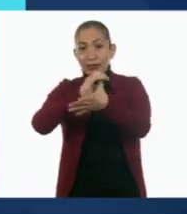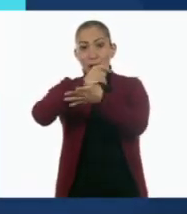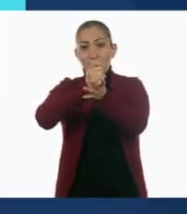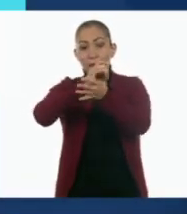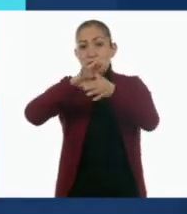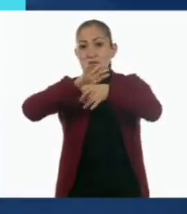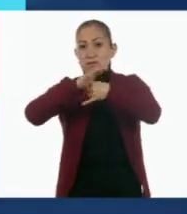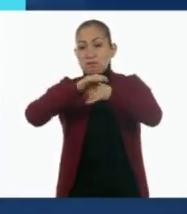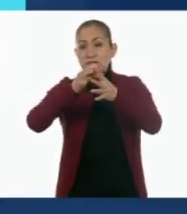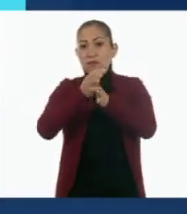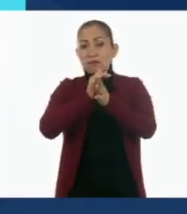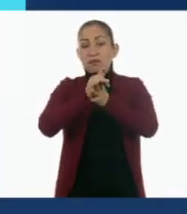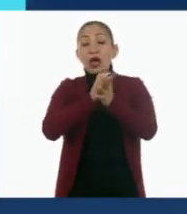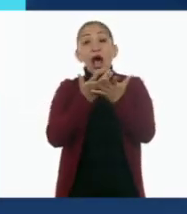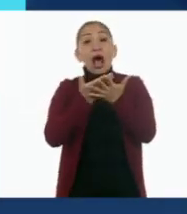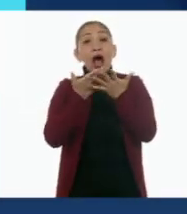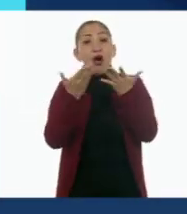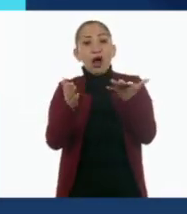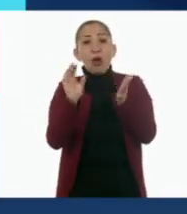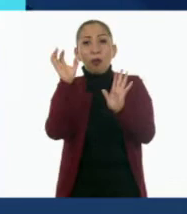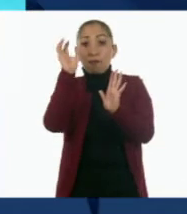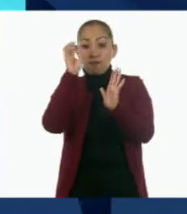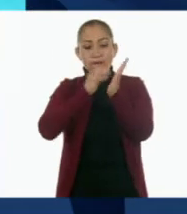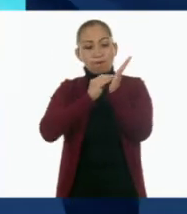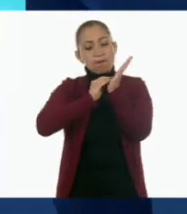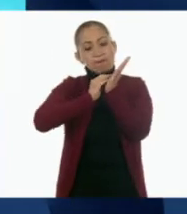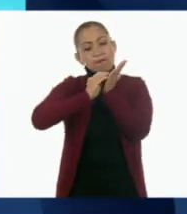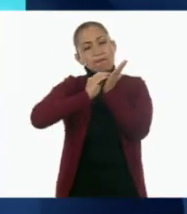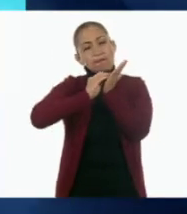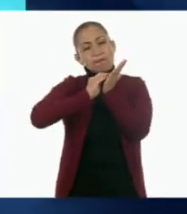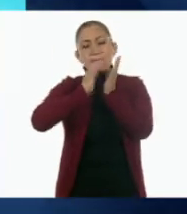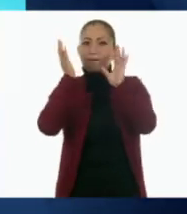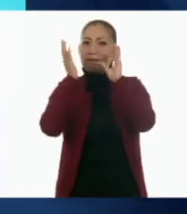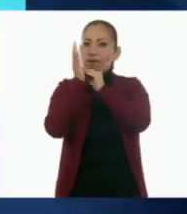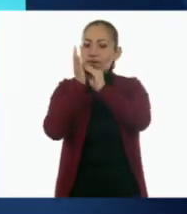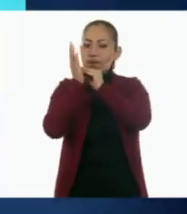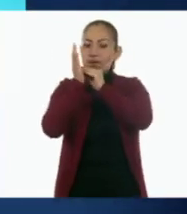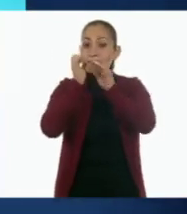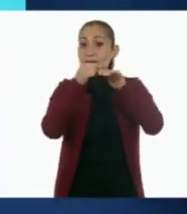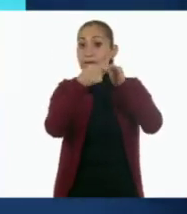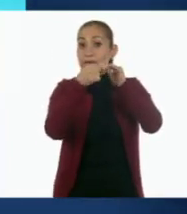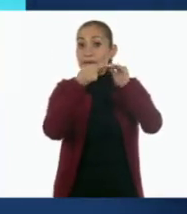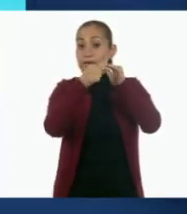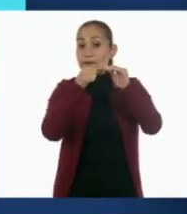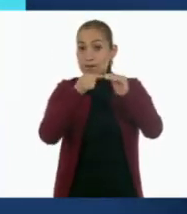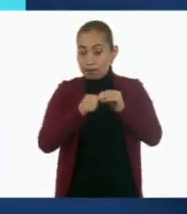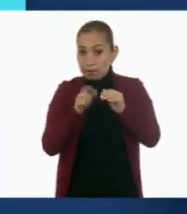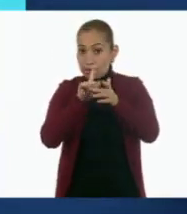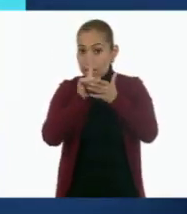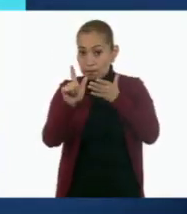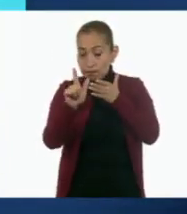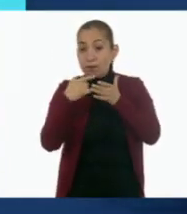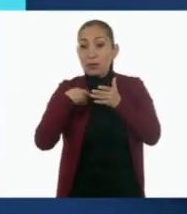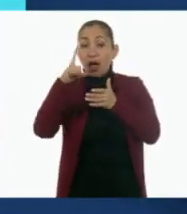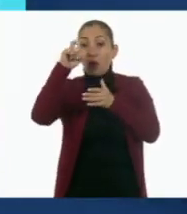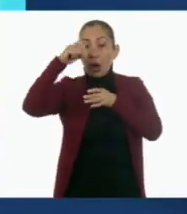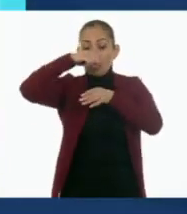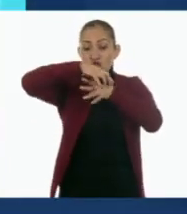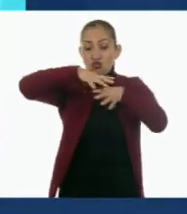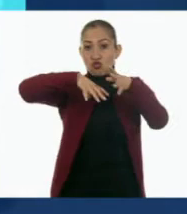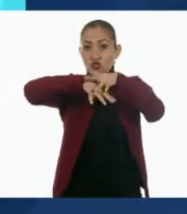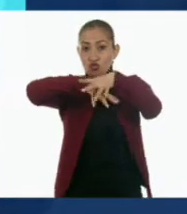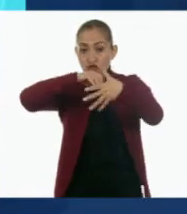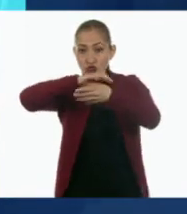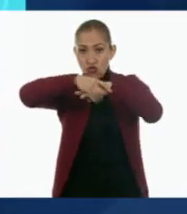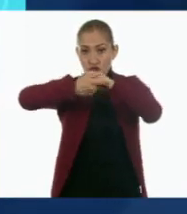dedos. Ahora haz como que rasguñas la palma de tus manos para lavar tus uñas. Enjuaga tus manos con